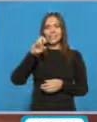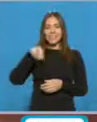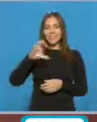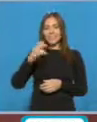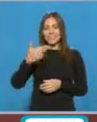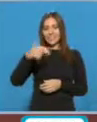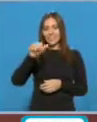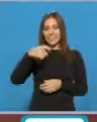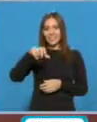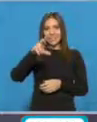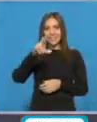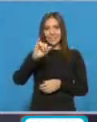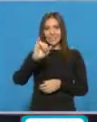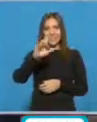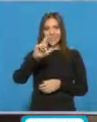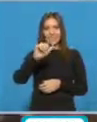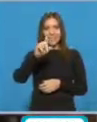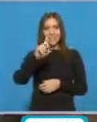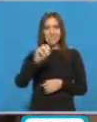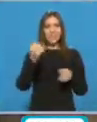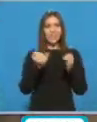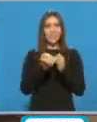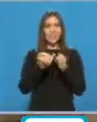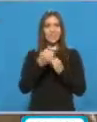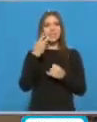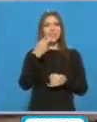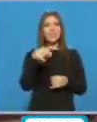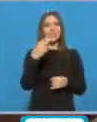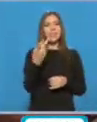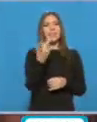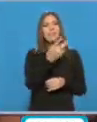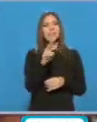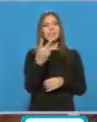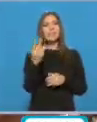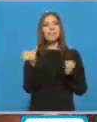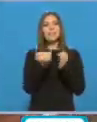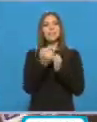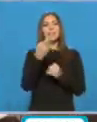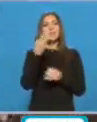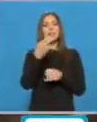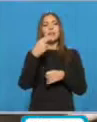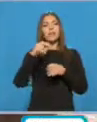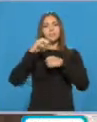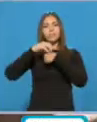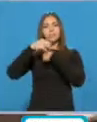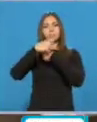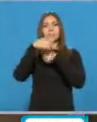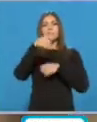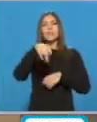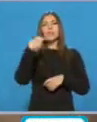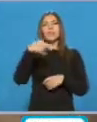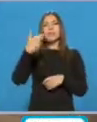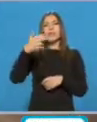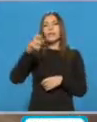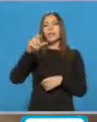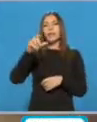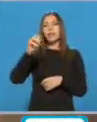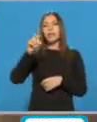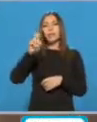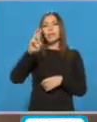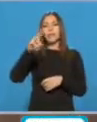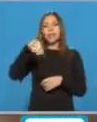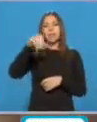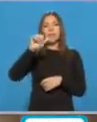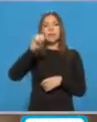la misma familia, son elodermas ambos. Este es un Eloderma horridum, mejor conocido como lagarto enchaquirado. El